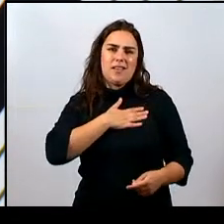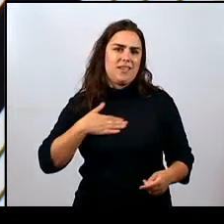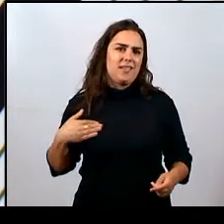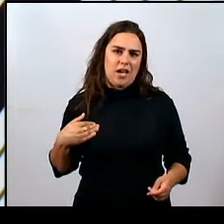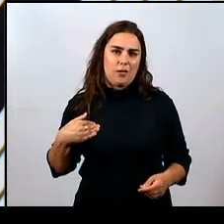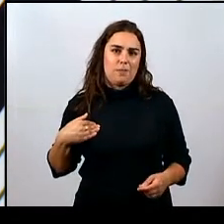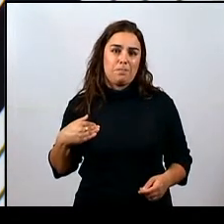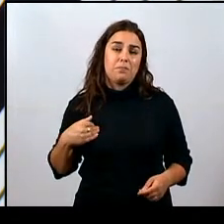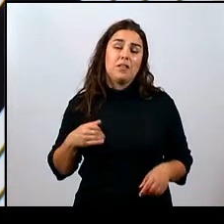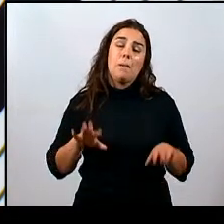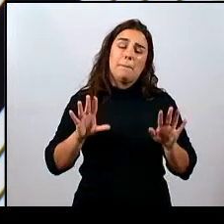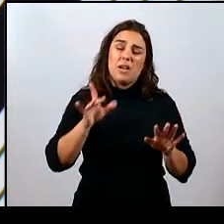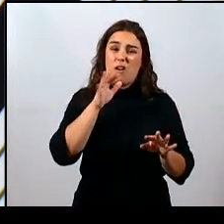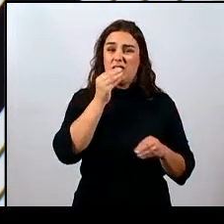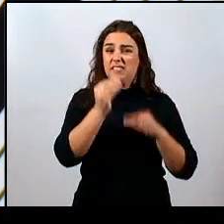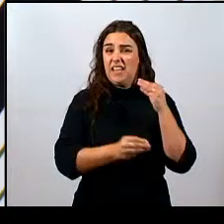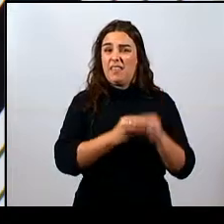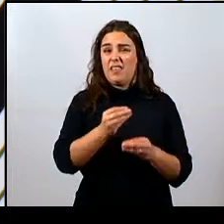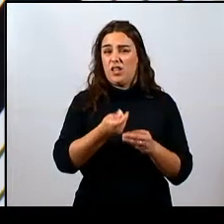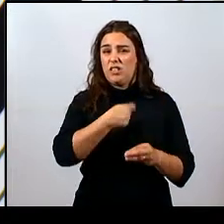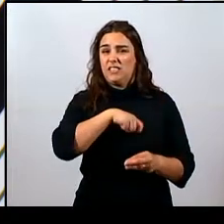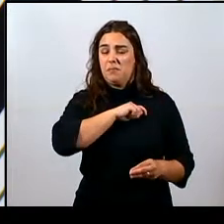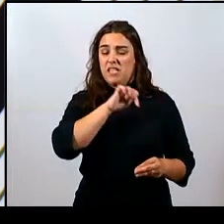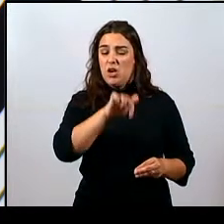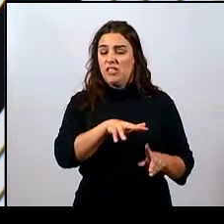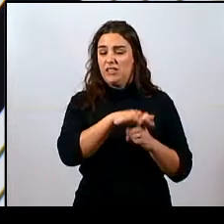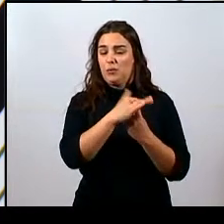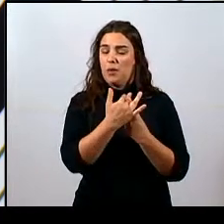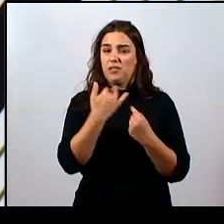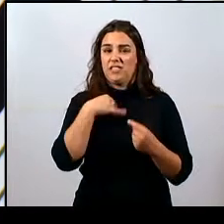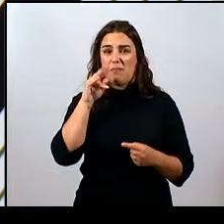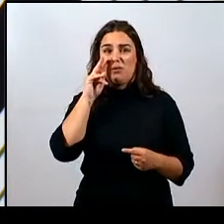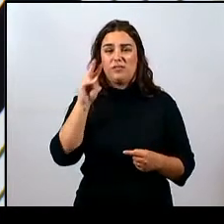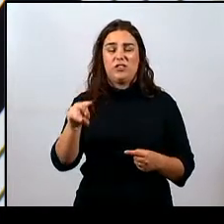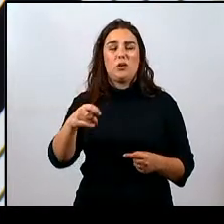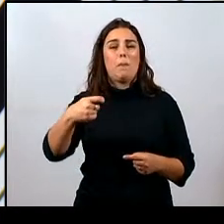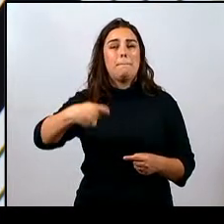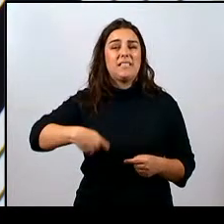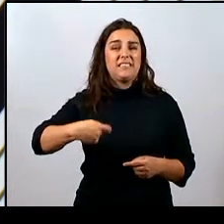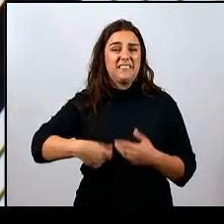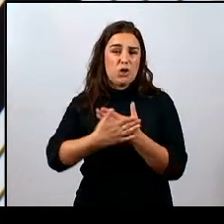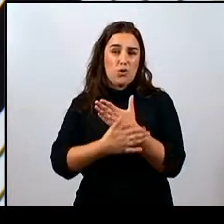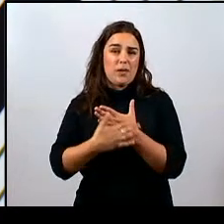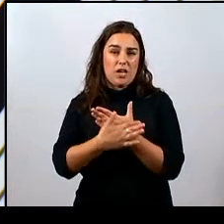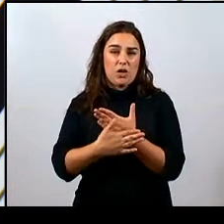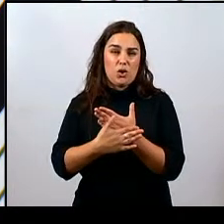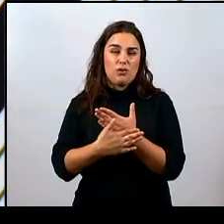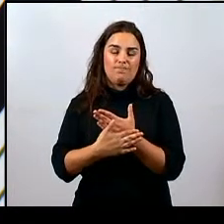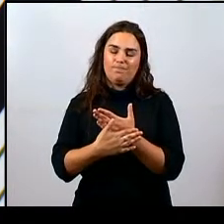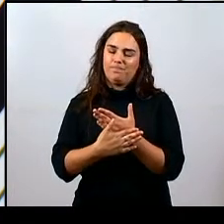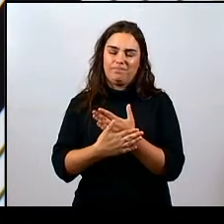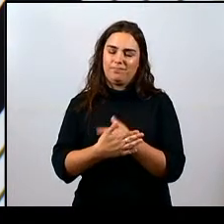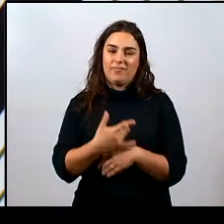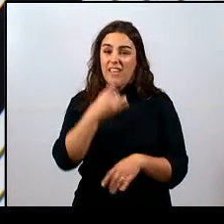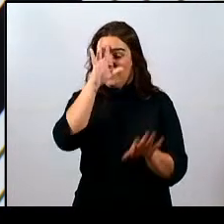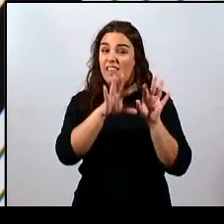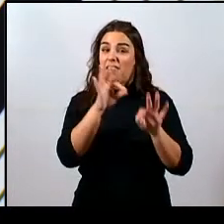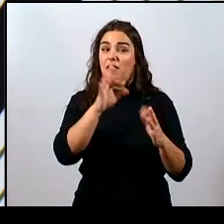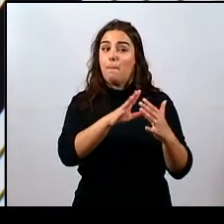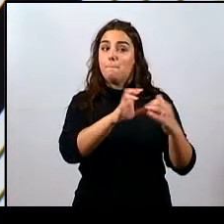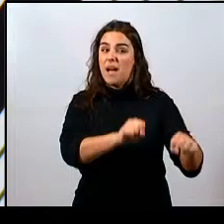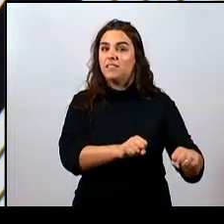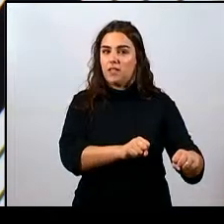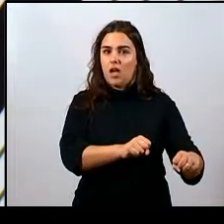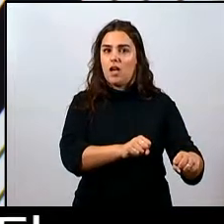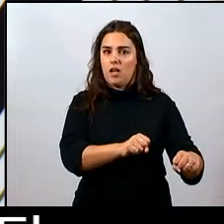distinta es lo que está sucediendo hoy en España y que hemos visto a manos del presidente del Gobierno, que ha decidido pactar con los que